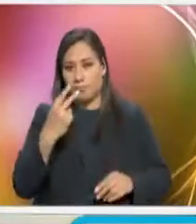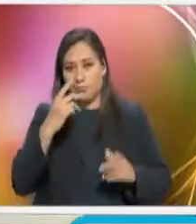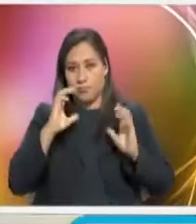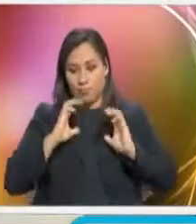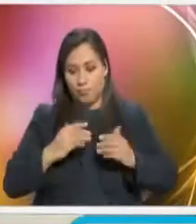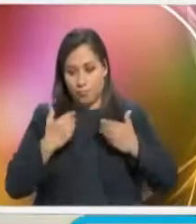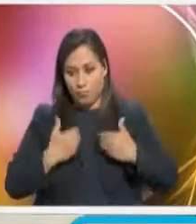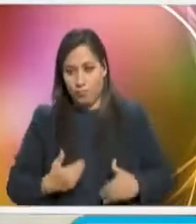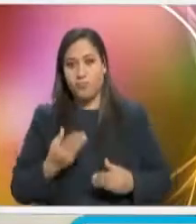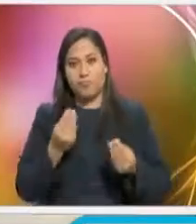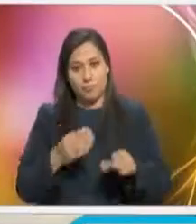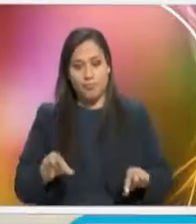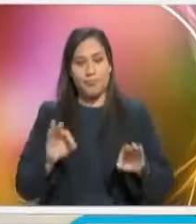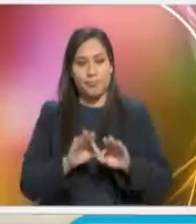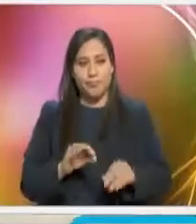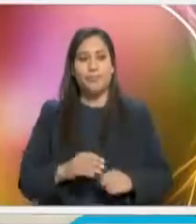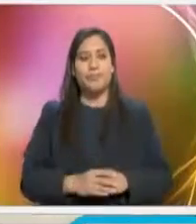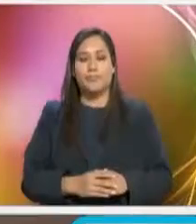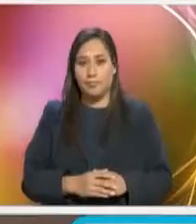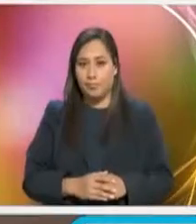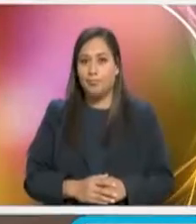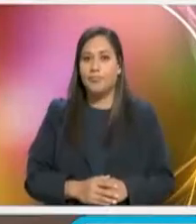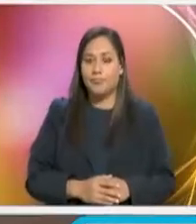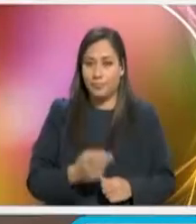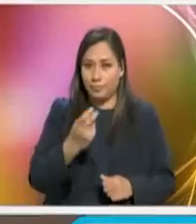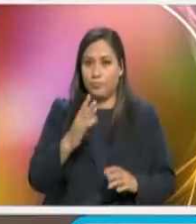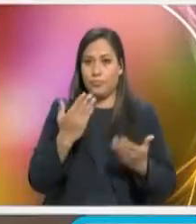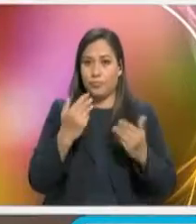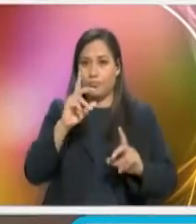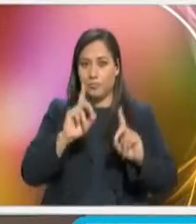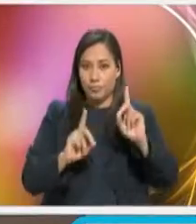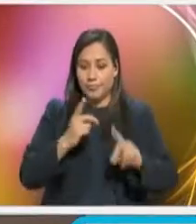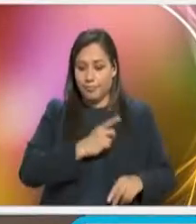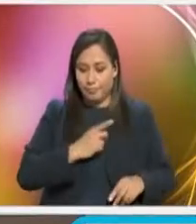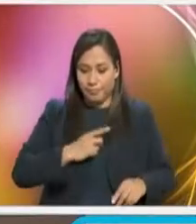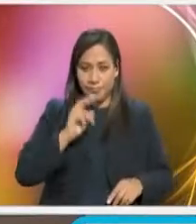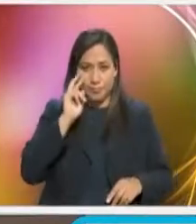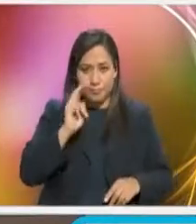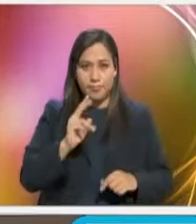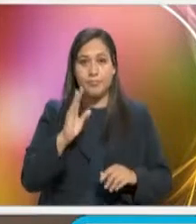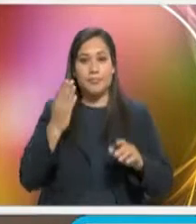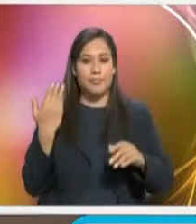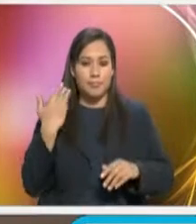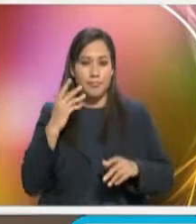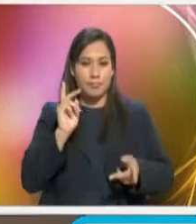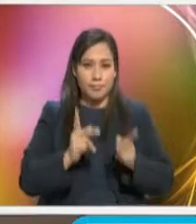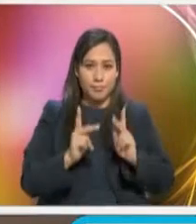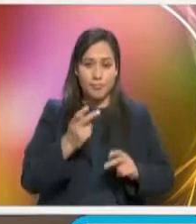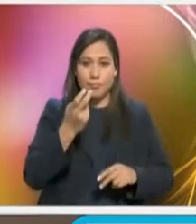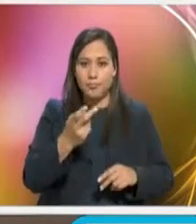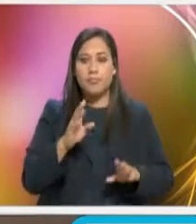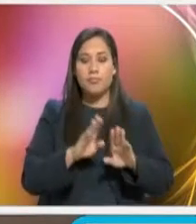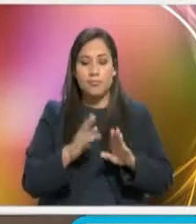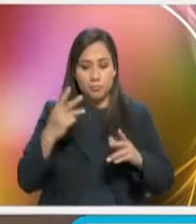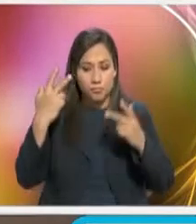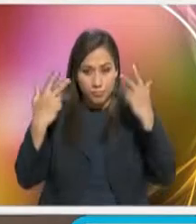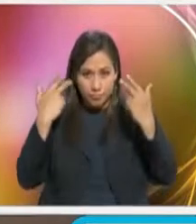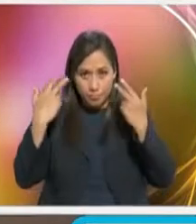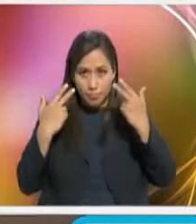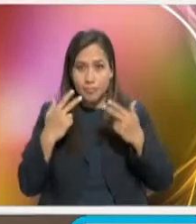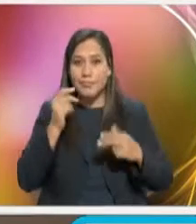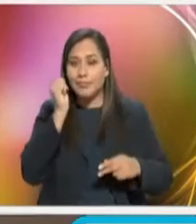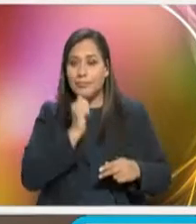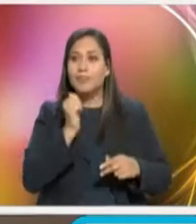Es algo fundamental. Que sin duda también debemos tomar en cuenta, ya hace unos momentos platicábamos de ello, ¿no? El corte de cabello tiene